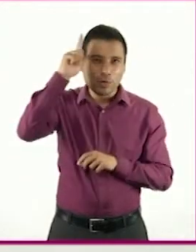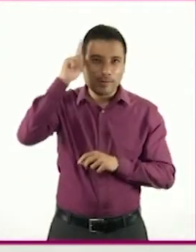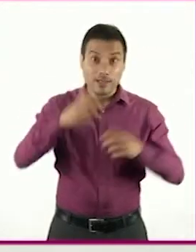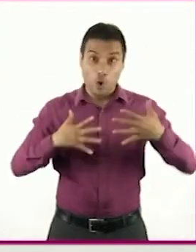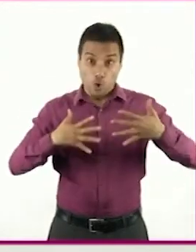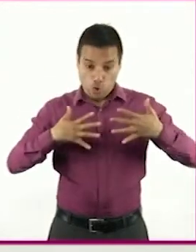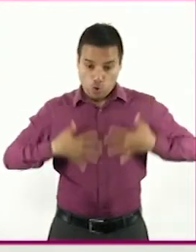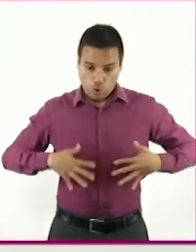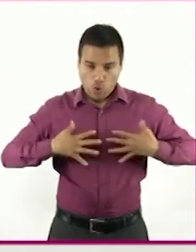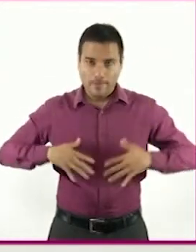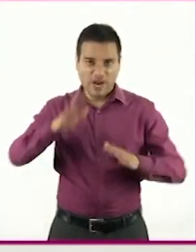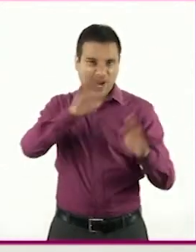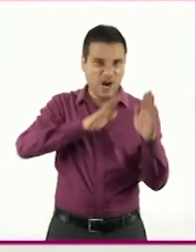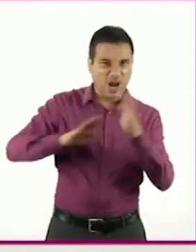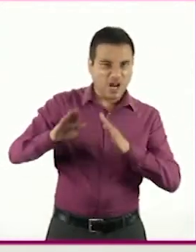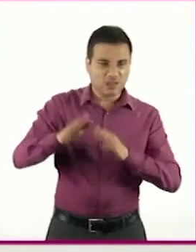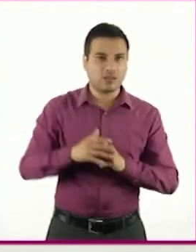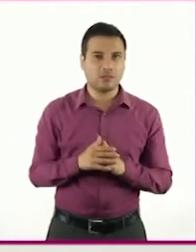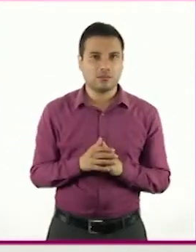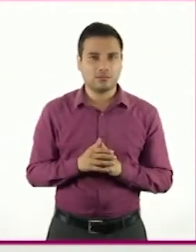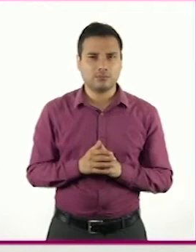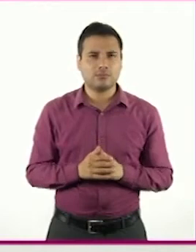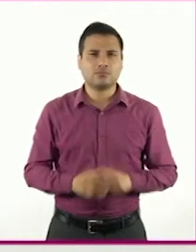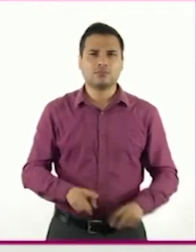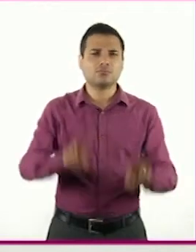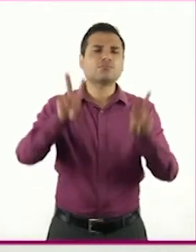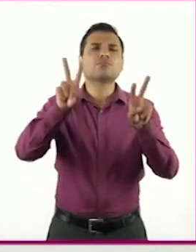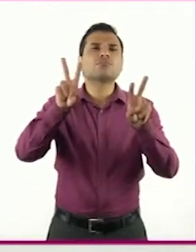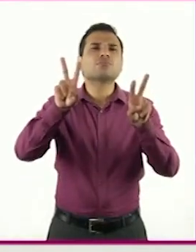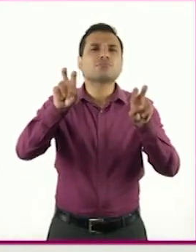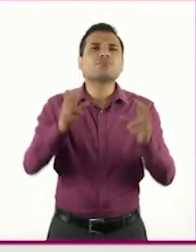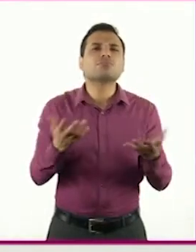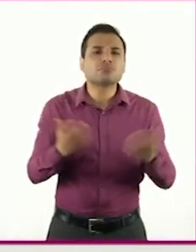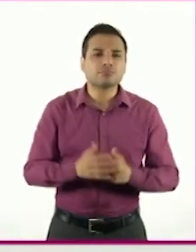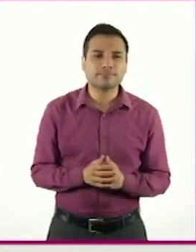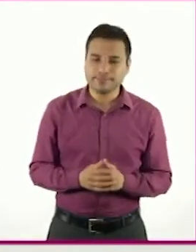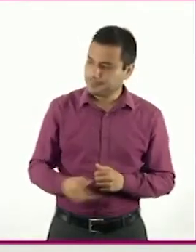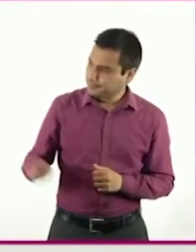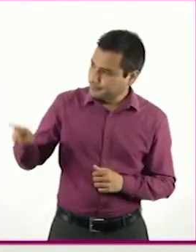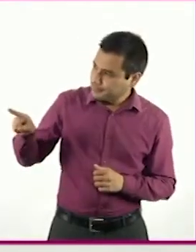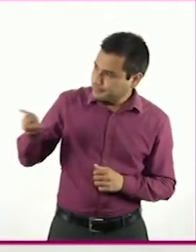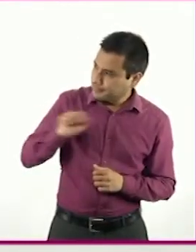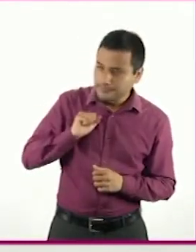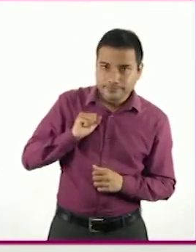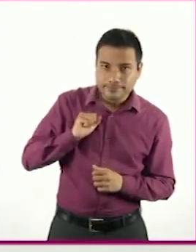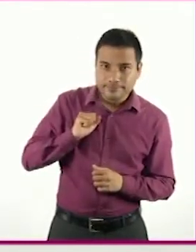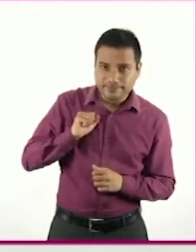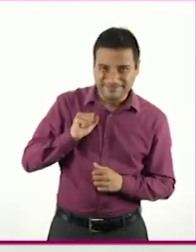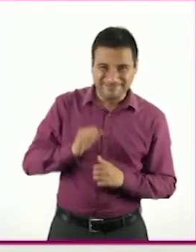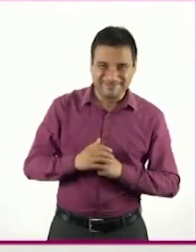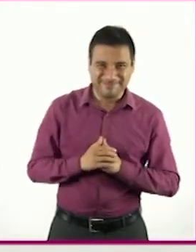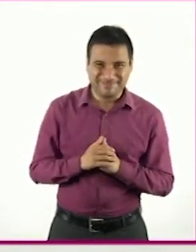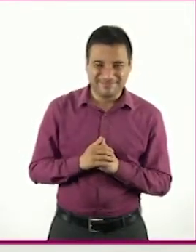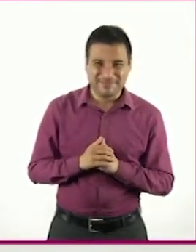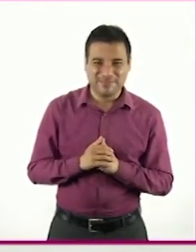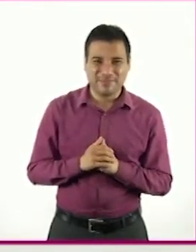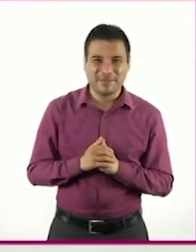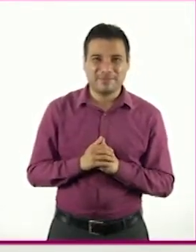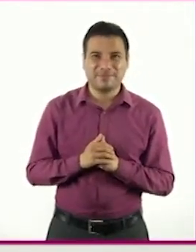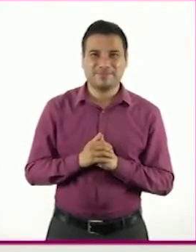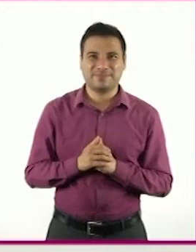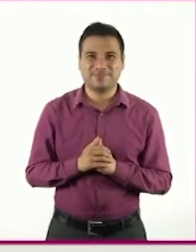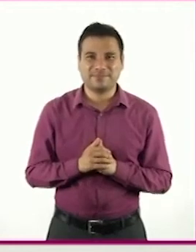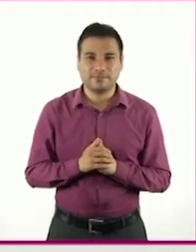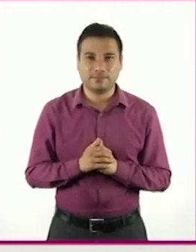karate en actitud de pelea. El título de la obra, La Virgen de Guadalupe, defendiendo los derechos de los chicanos, es